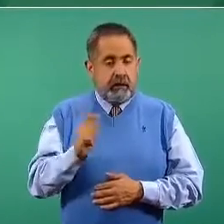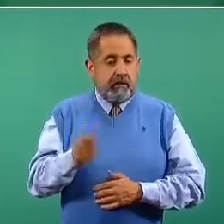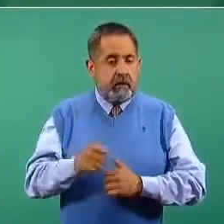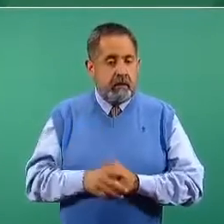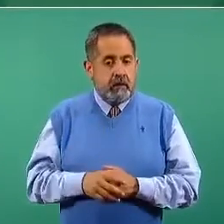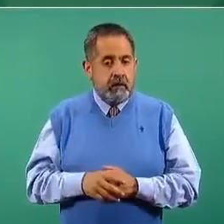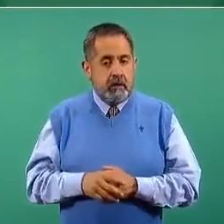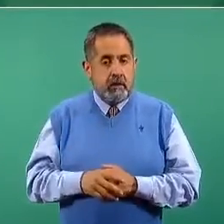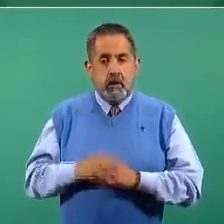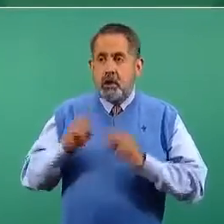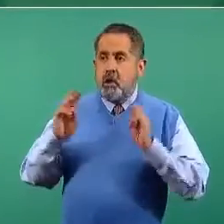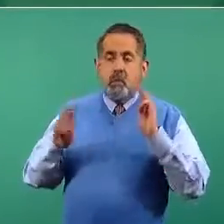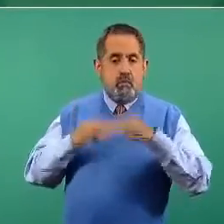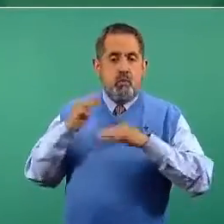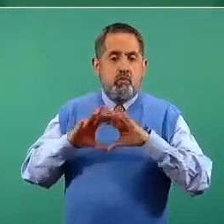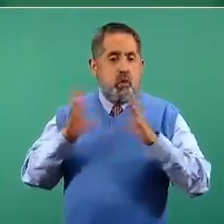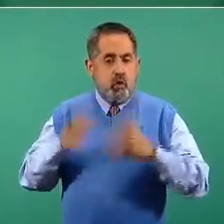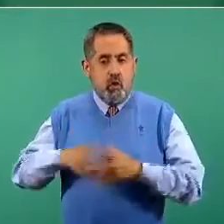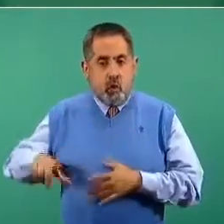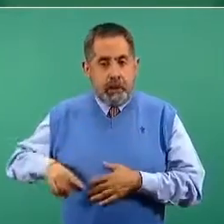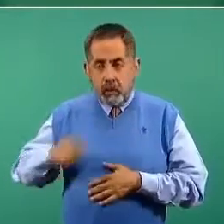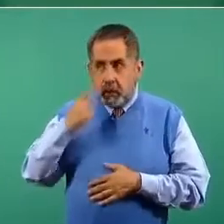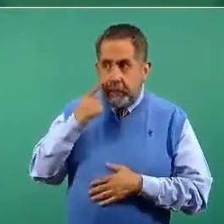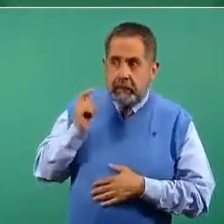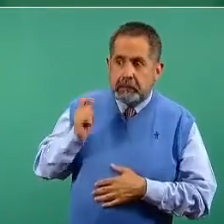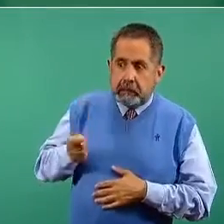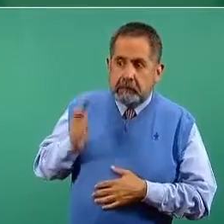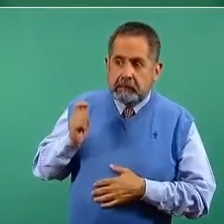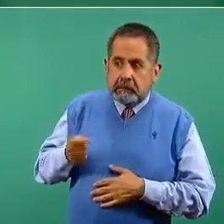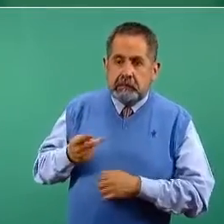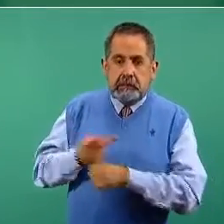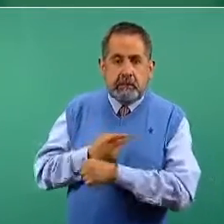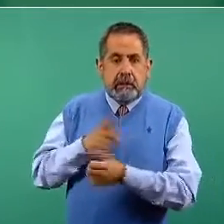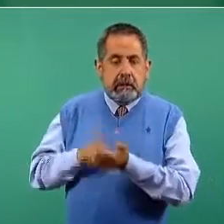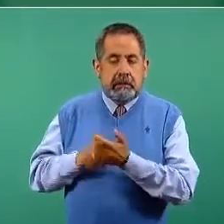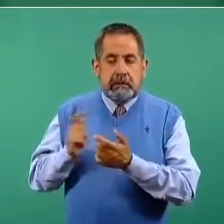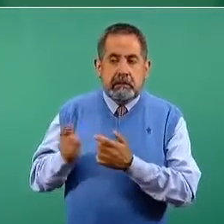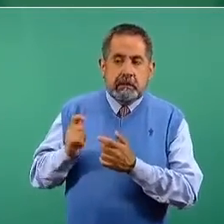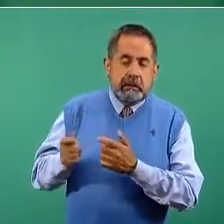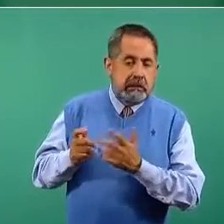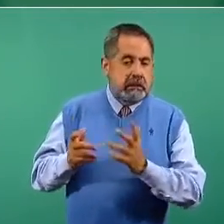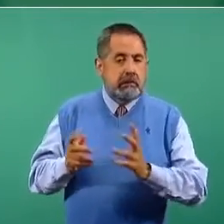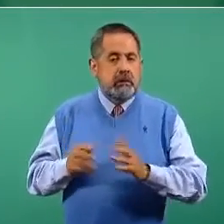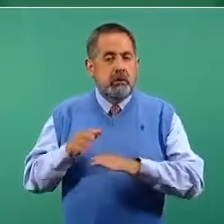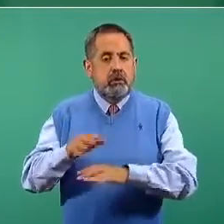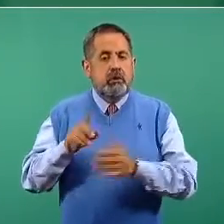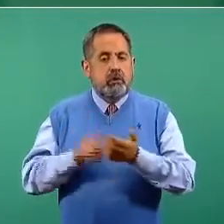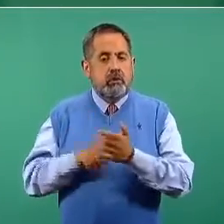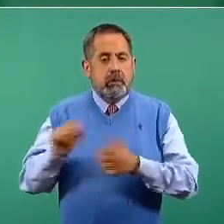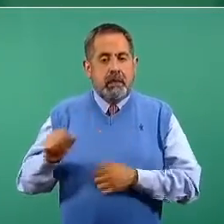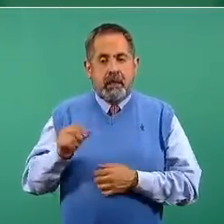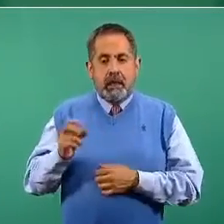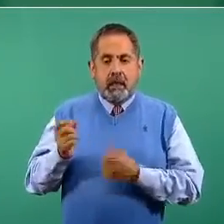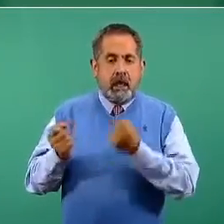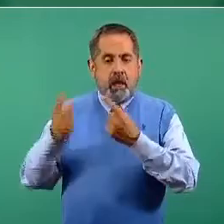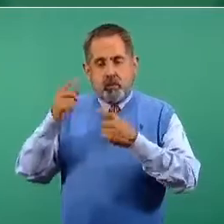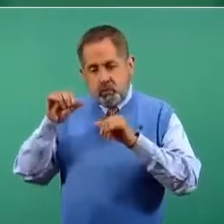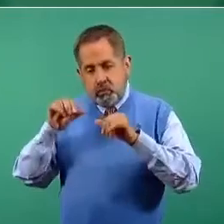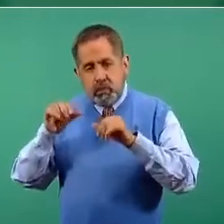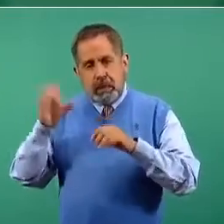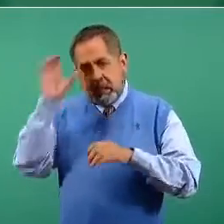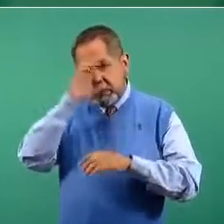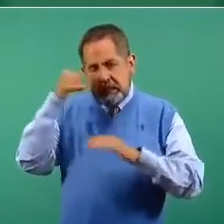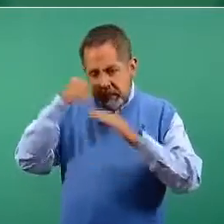que estamos todos los gobiernos muy atentos de lo que pueda ocurrir en cuanto a las deliberaciones científicas,